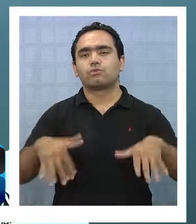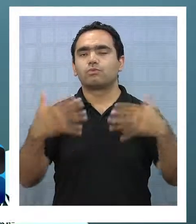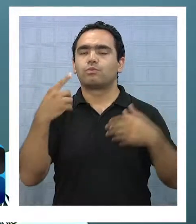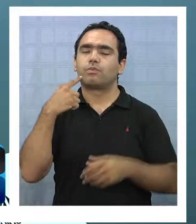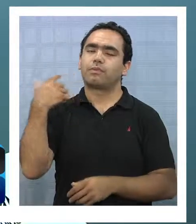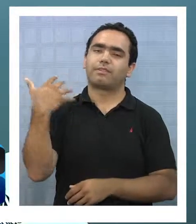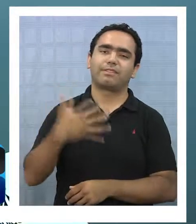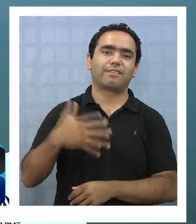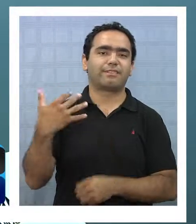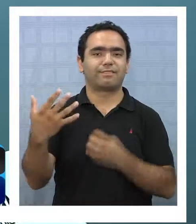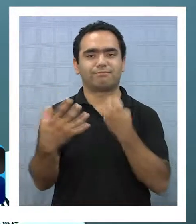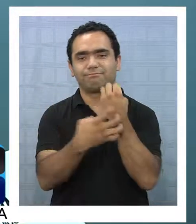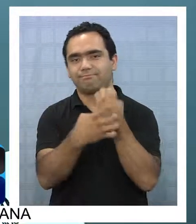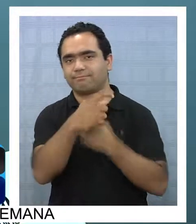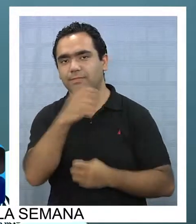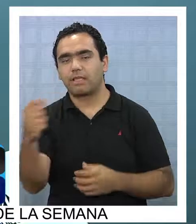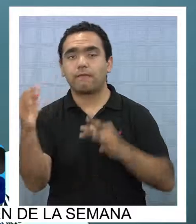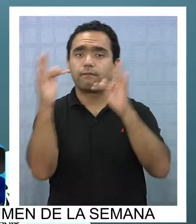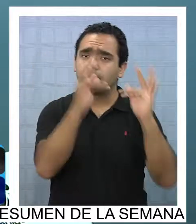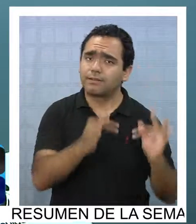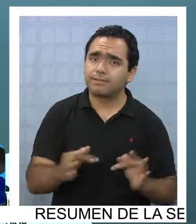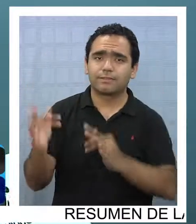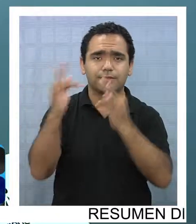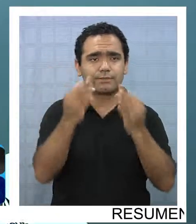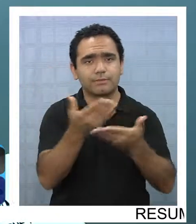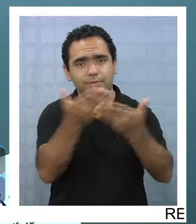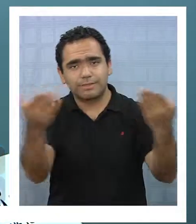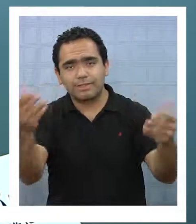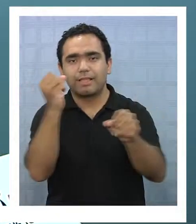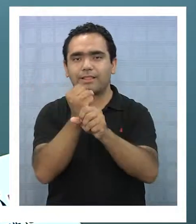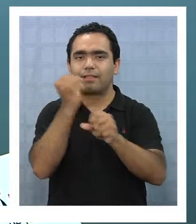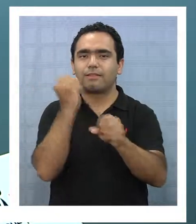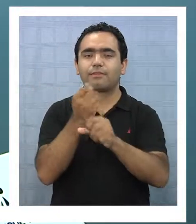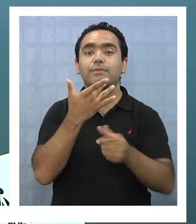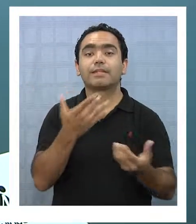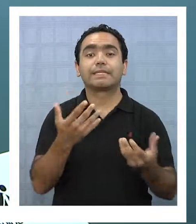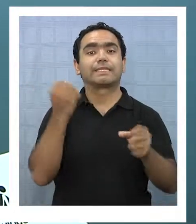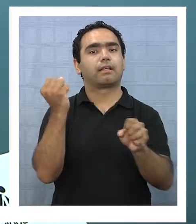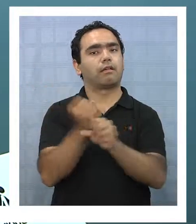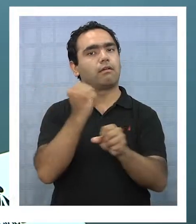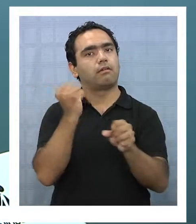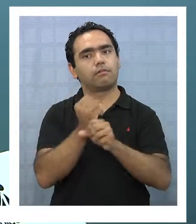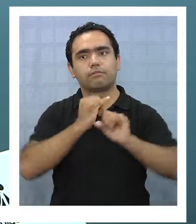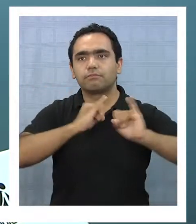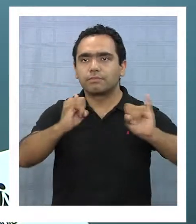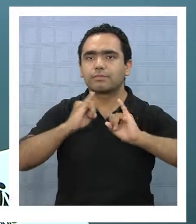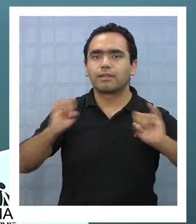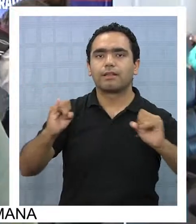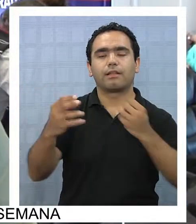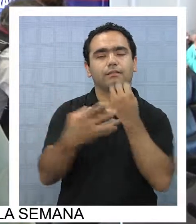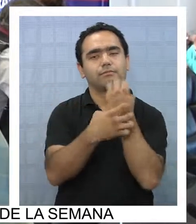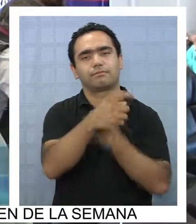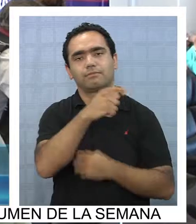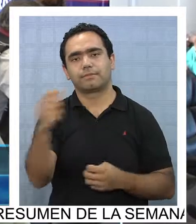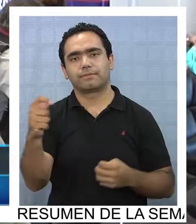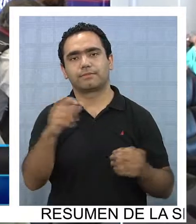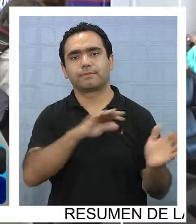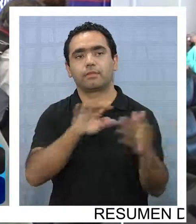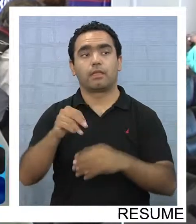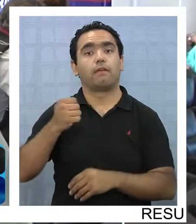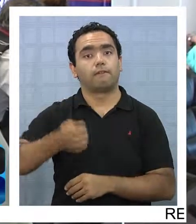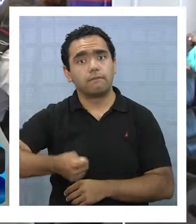regional. Y yo felicito a todos los que trabajan en ITV porque creo que cumple una labor informativa bastante valiosa para la gente de la región. Bueno, hay que